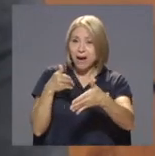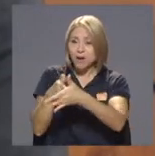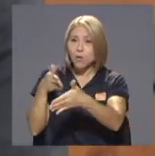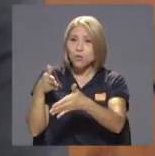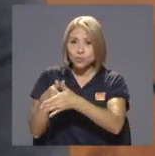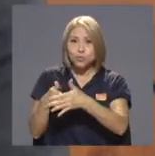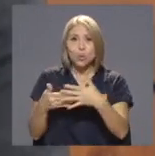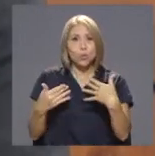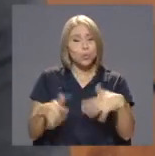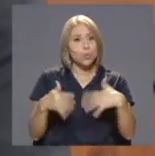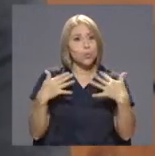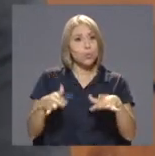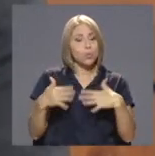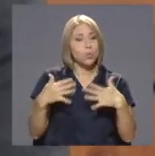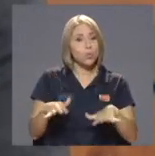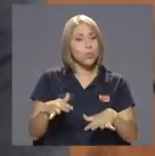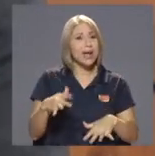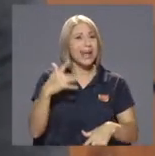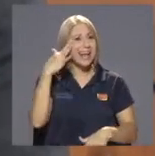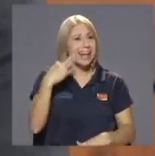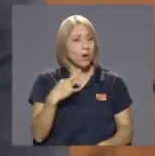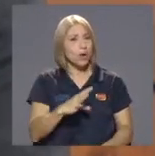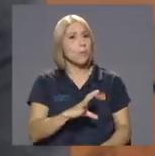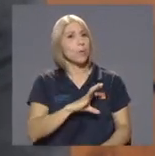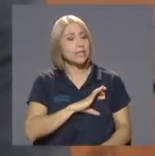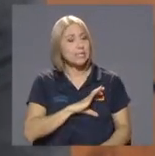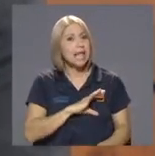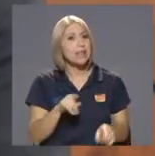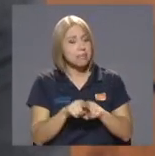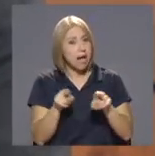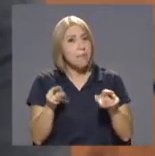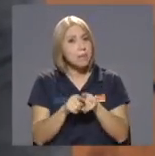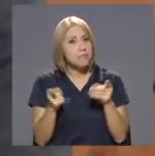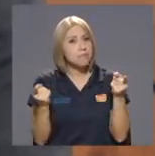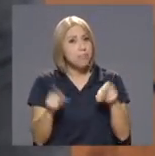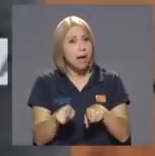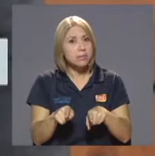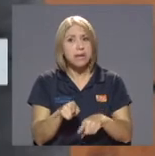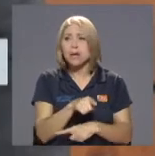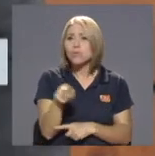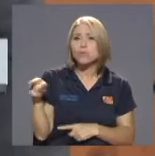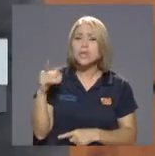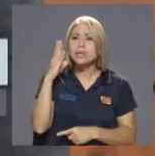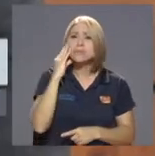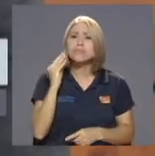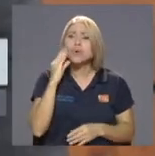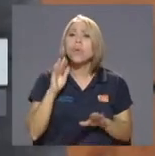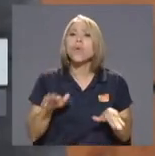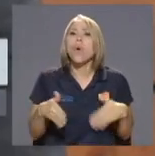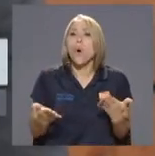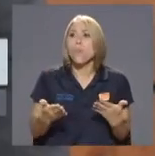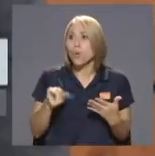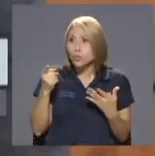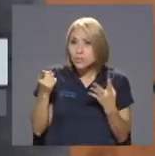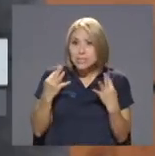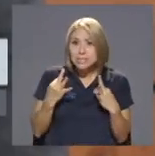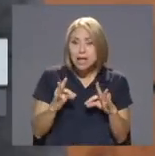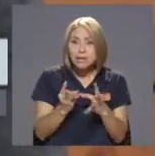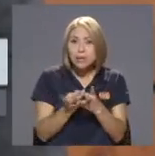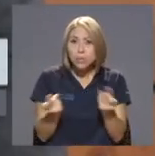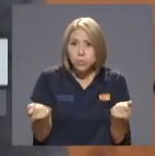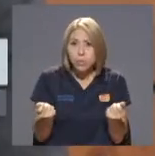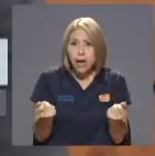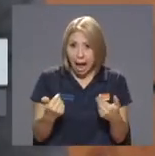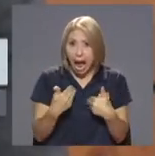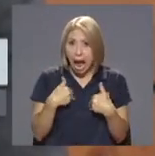que la policía supongo que no se salva. ¿Cómo lo están vivenciando ustedes y cómo están tratando de resolverlo? ¿Existen casos? Y si hay